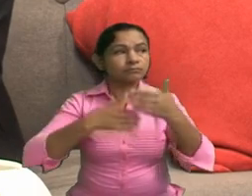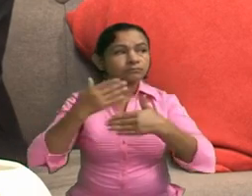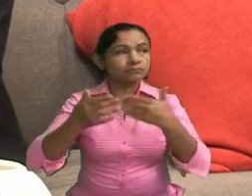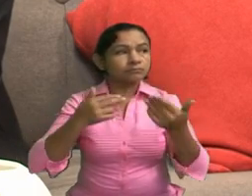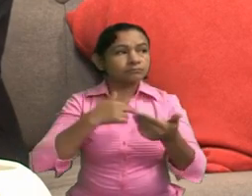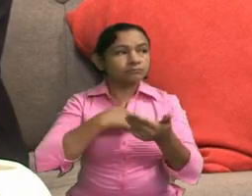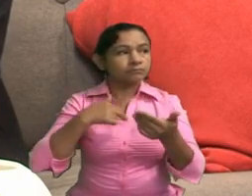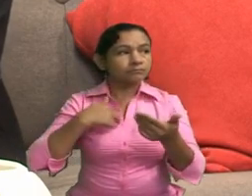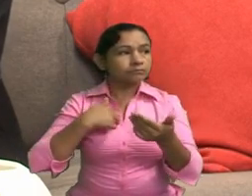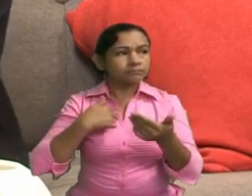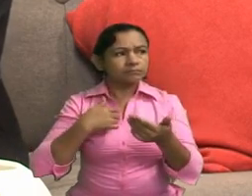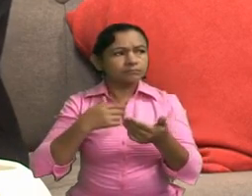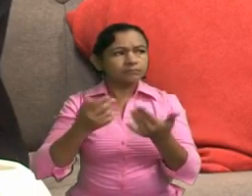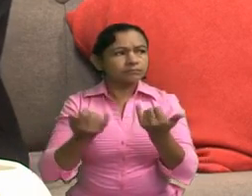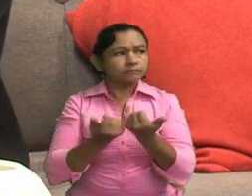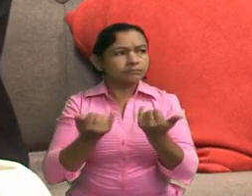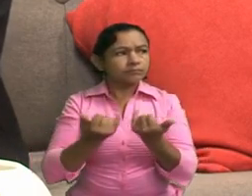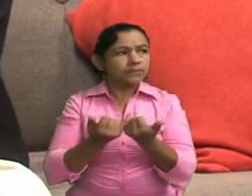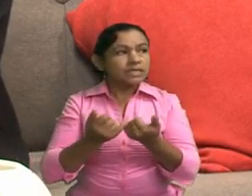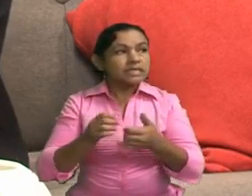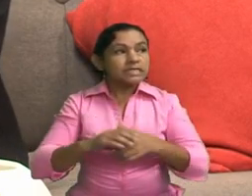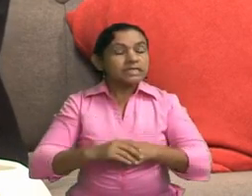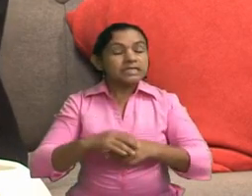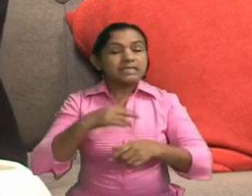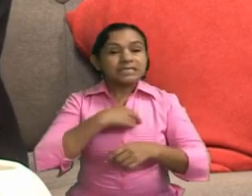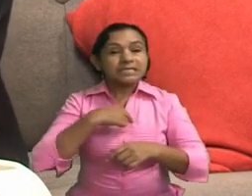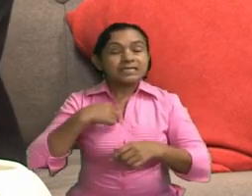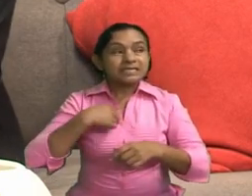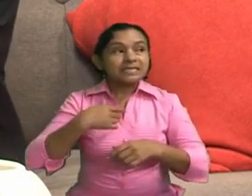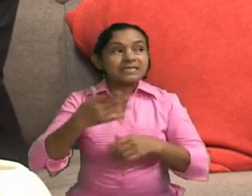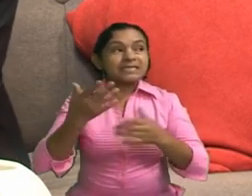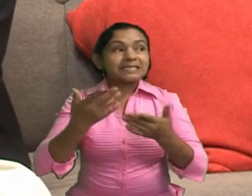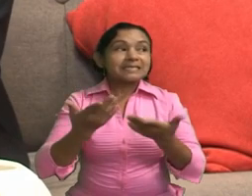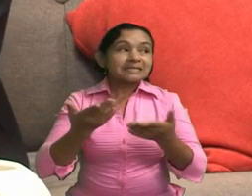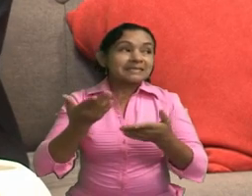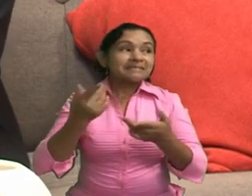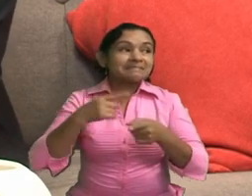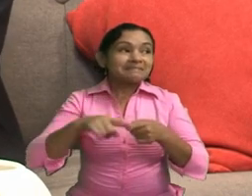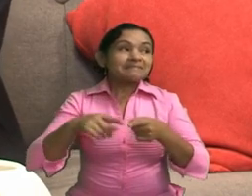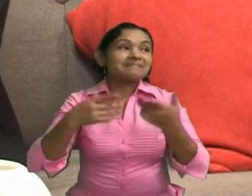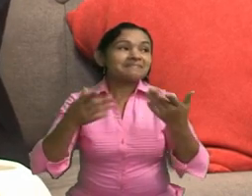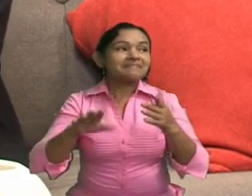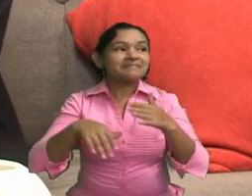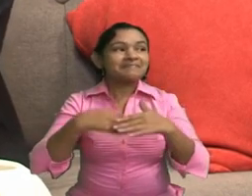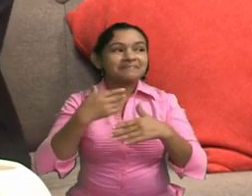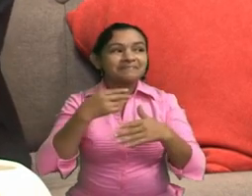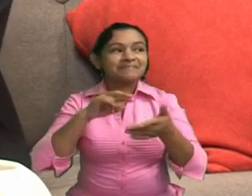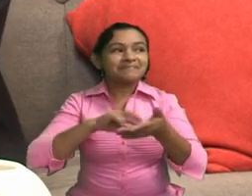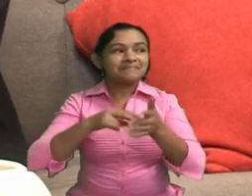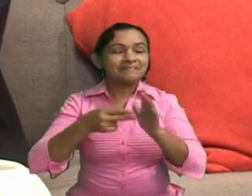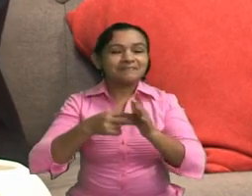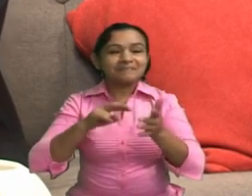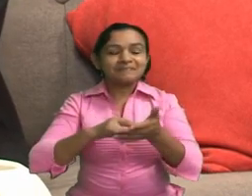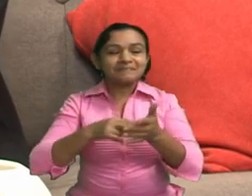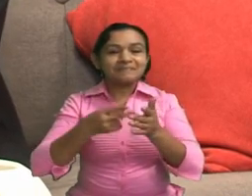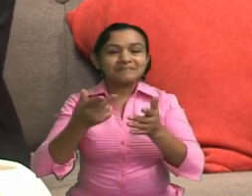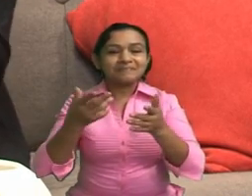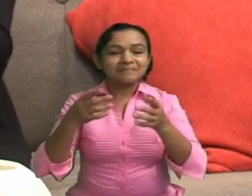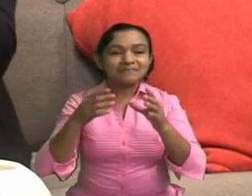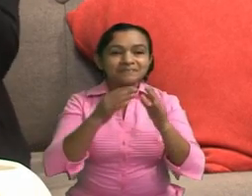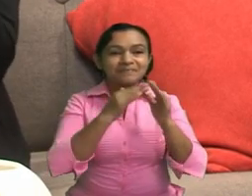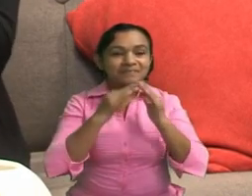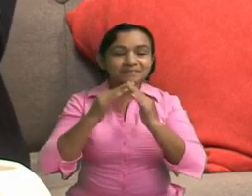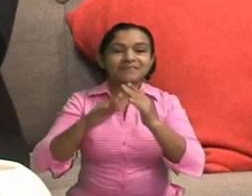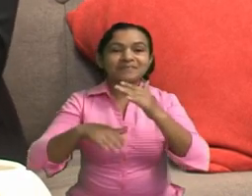para poder hacer realidad el tema del pago por un resultado. ¿Qué significa? Que nuestras comunidades van a